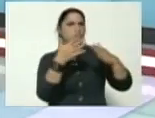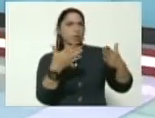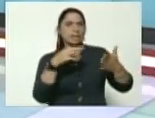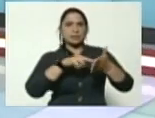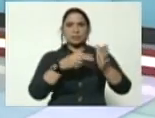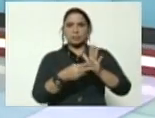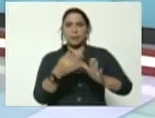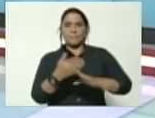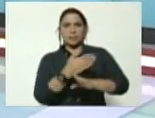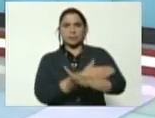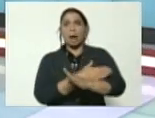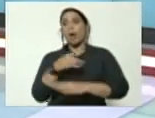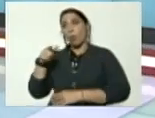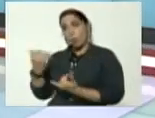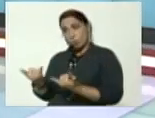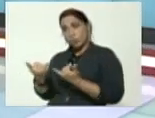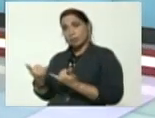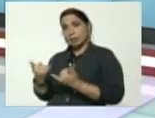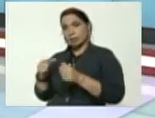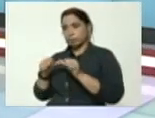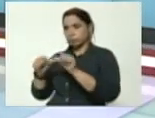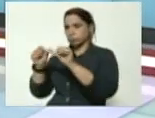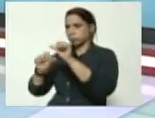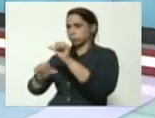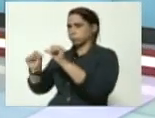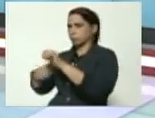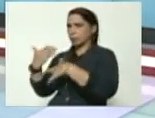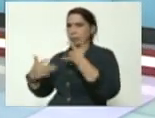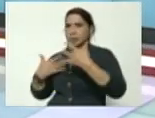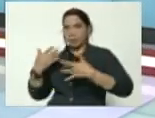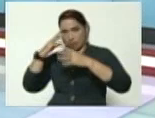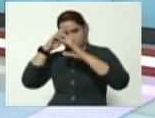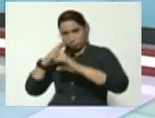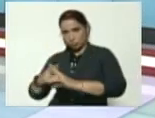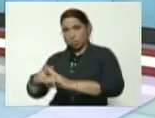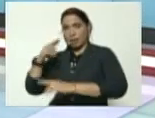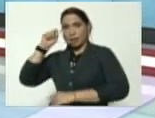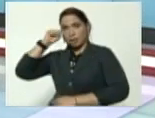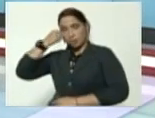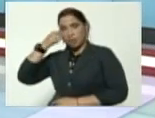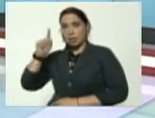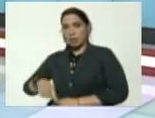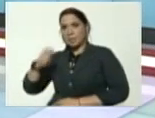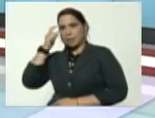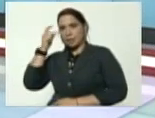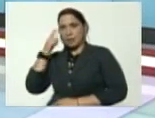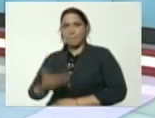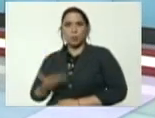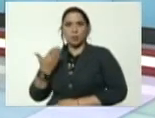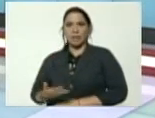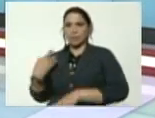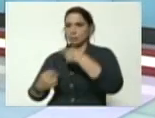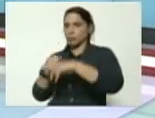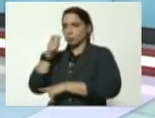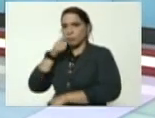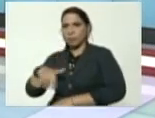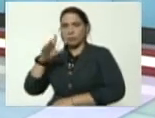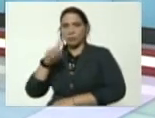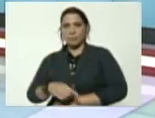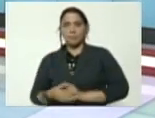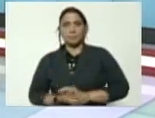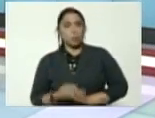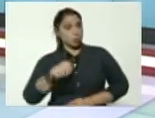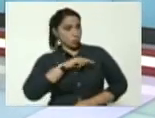Bien, el día de hoy se estarán realizando una serie de actividades, como es costumbre, para recordar esta fecha tan importante para la Revolución Bolivariana y para el pueblo. Y por ello nos